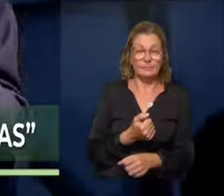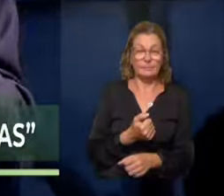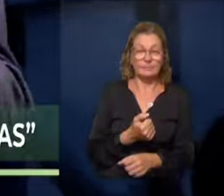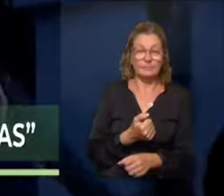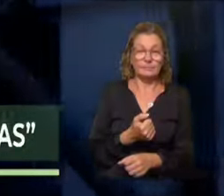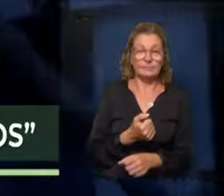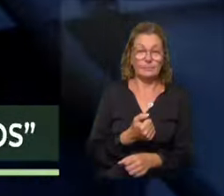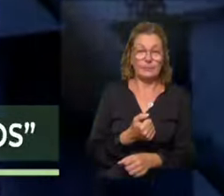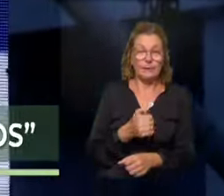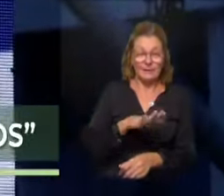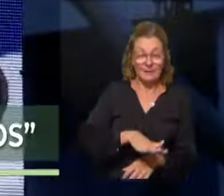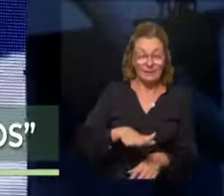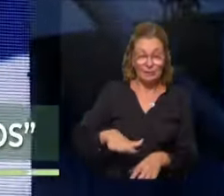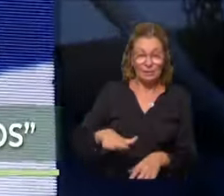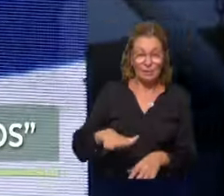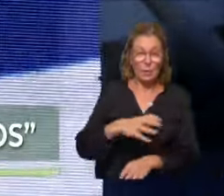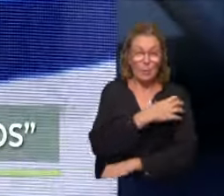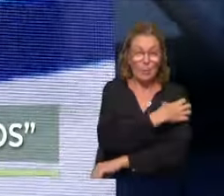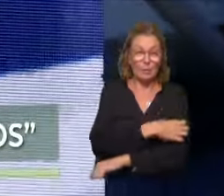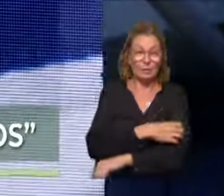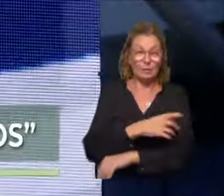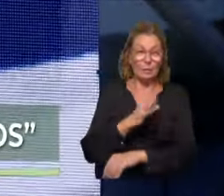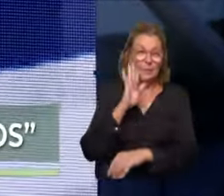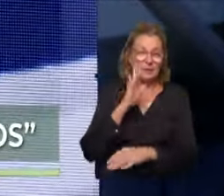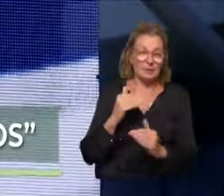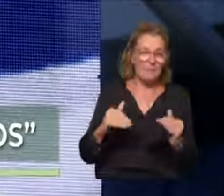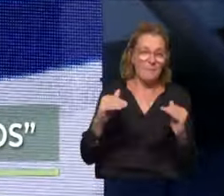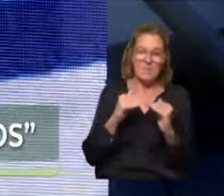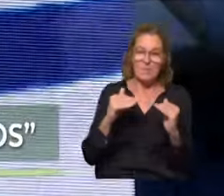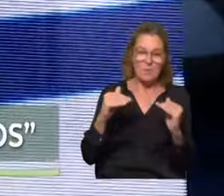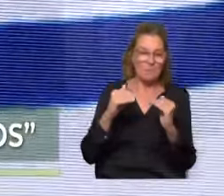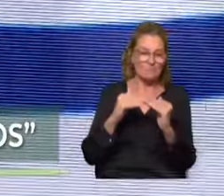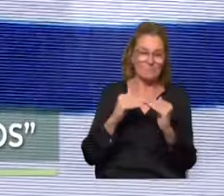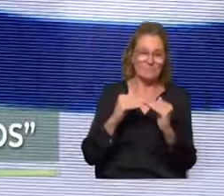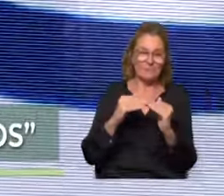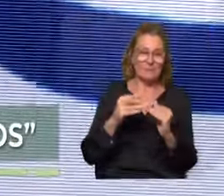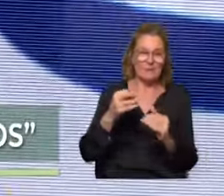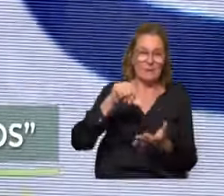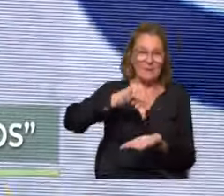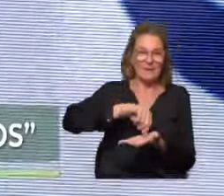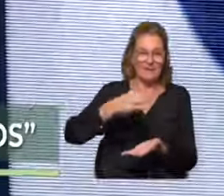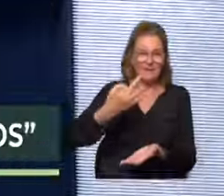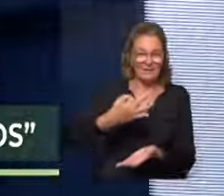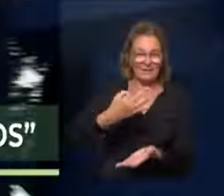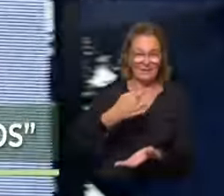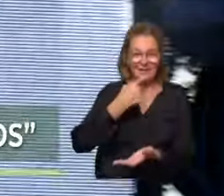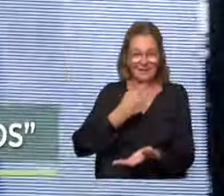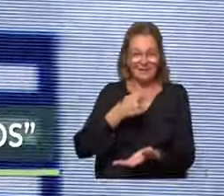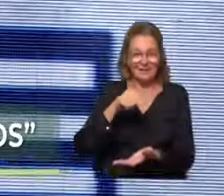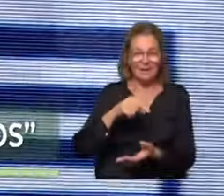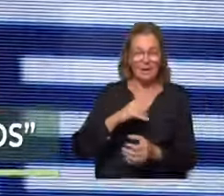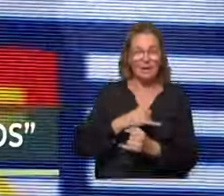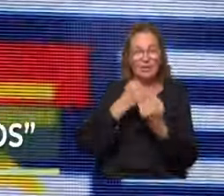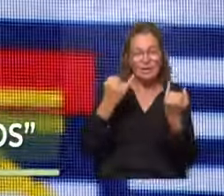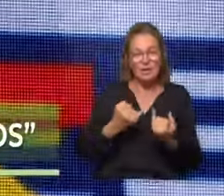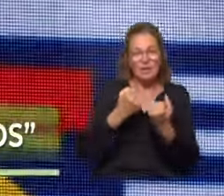En el que infancia y pobreza parecen sinónimos. El país real es ese, en el que se levanta todos los